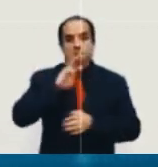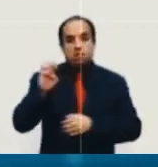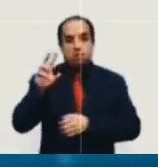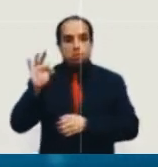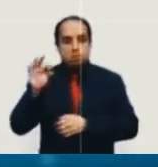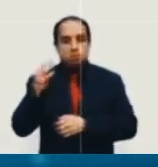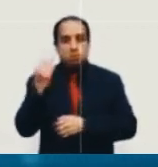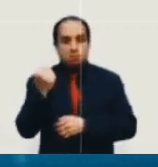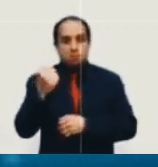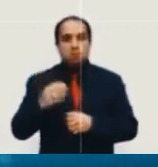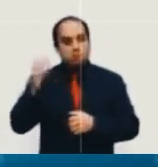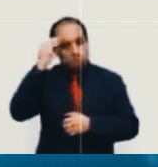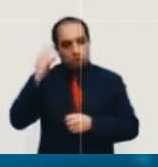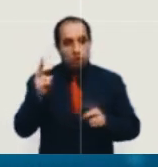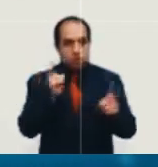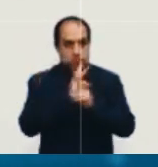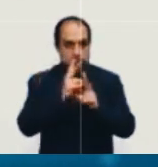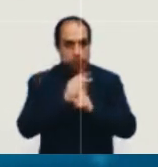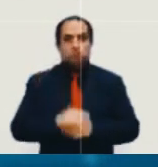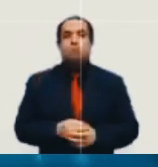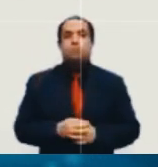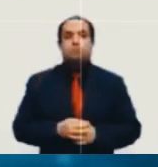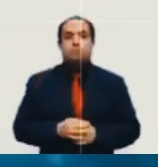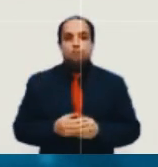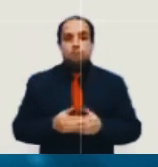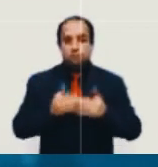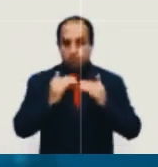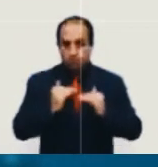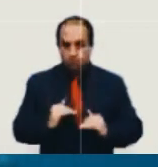con ventilador. Siguiente.